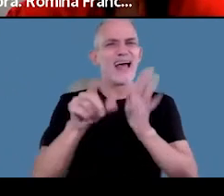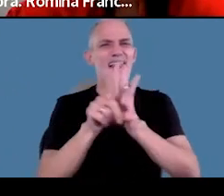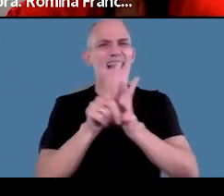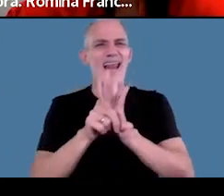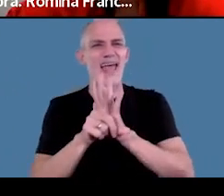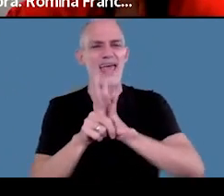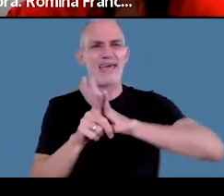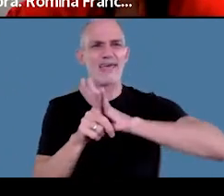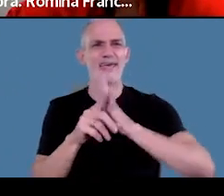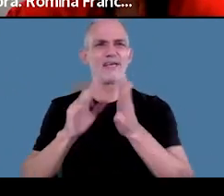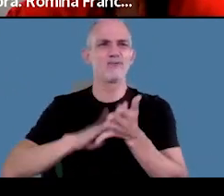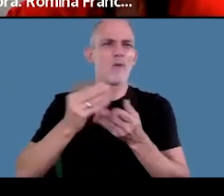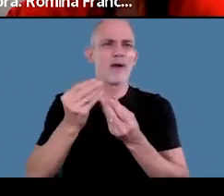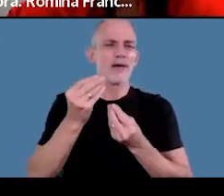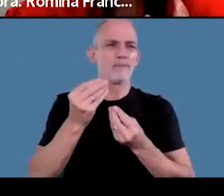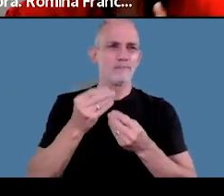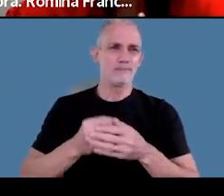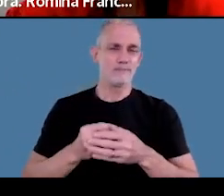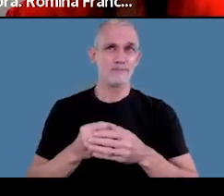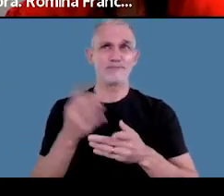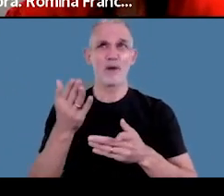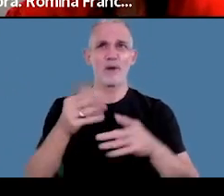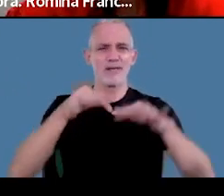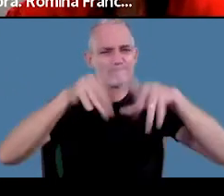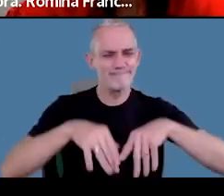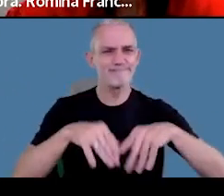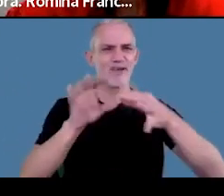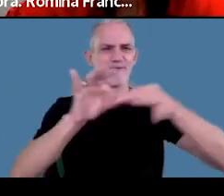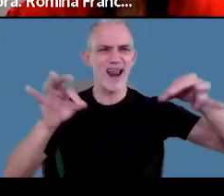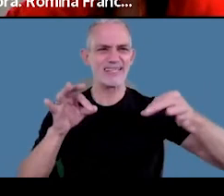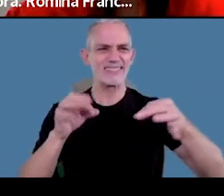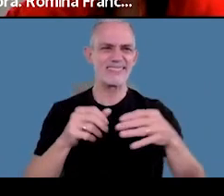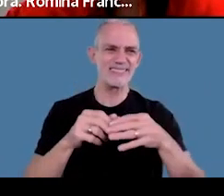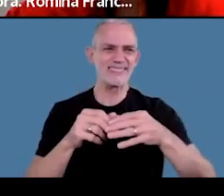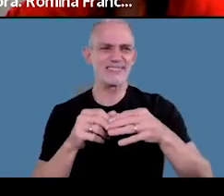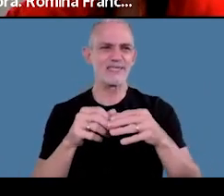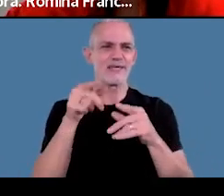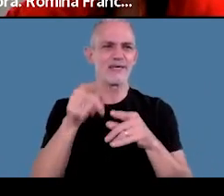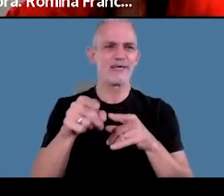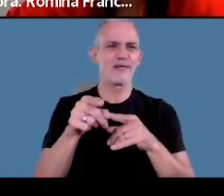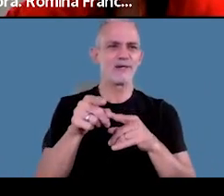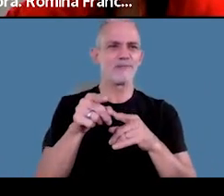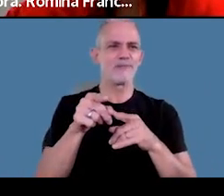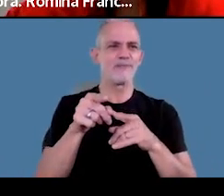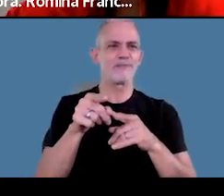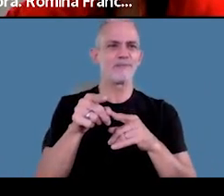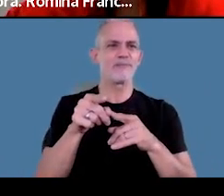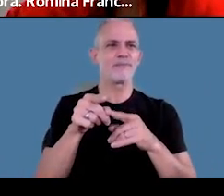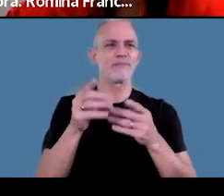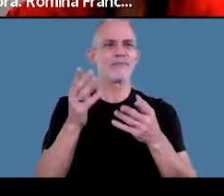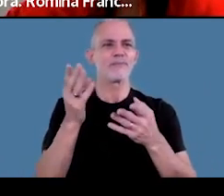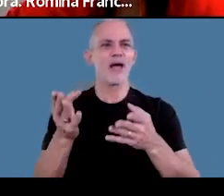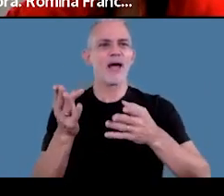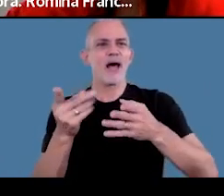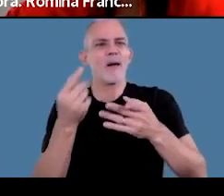a la redacción quizás, pero bueno, en principio no formarían parte del